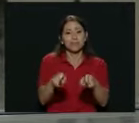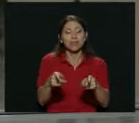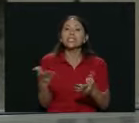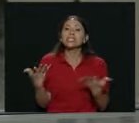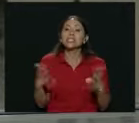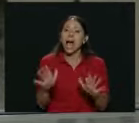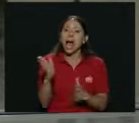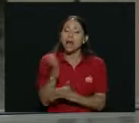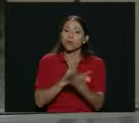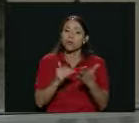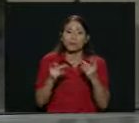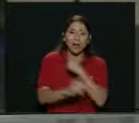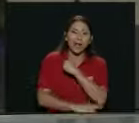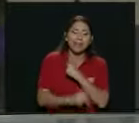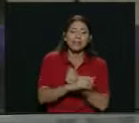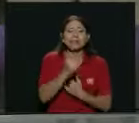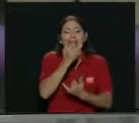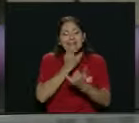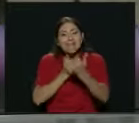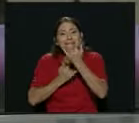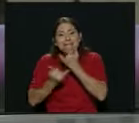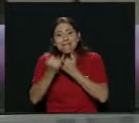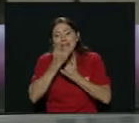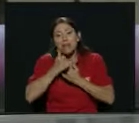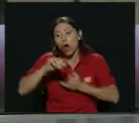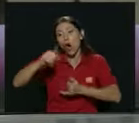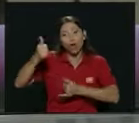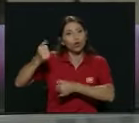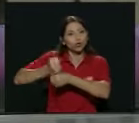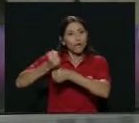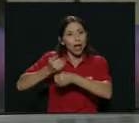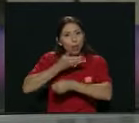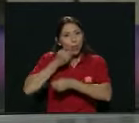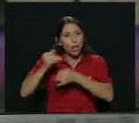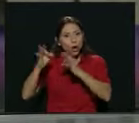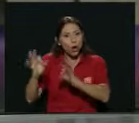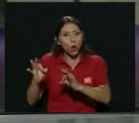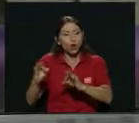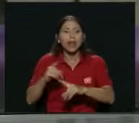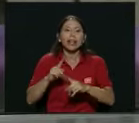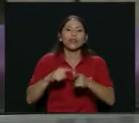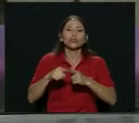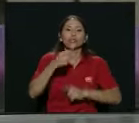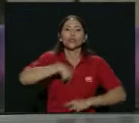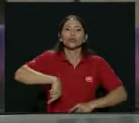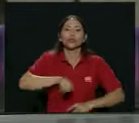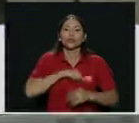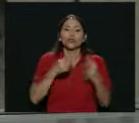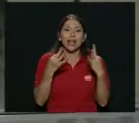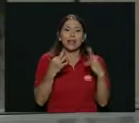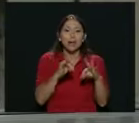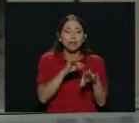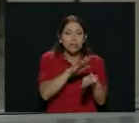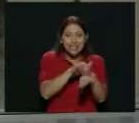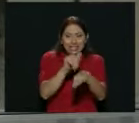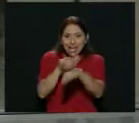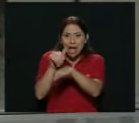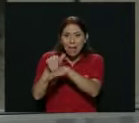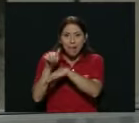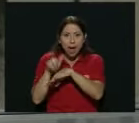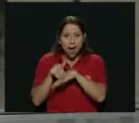algunos países han cometido errores, otros han hecho las cosas mejor. Entonces, precisamente lo que tratamos es de hacer un